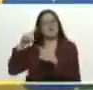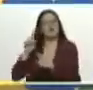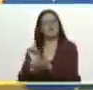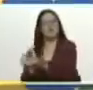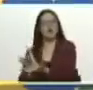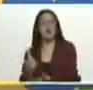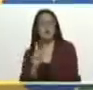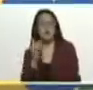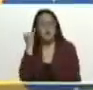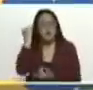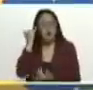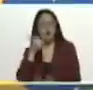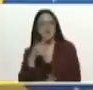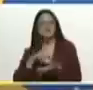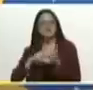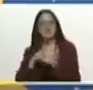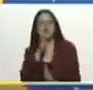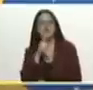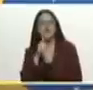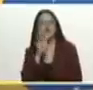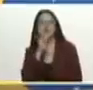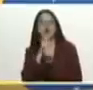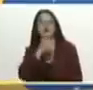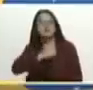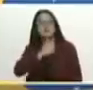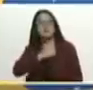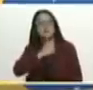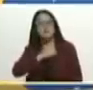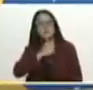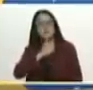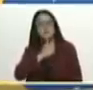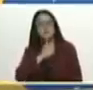Eso es una ideología intolerante, extremista,